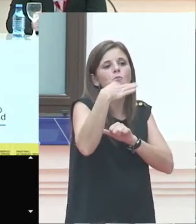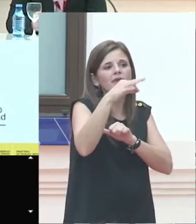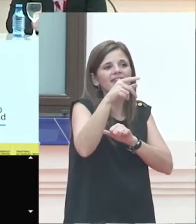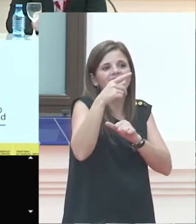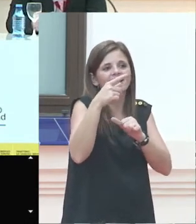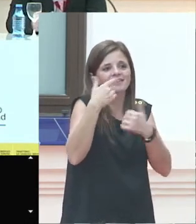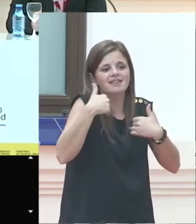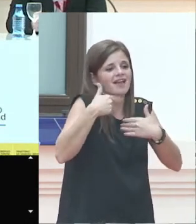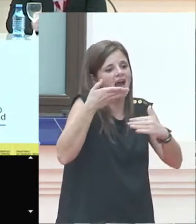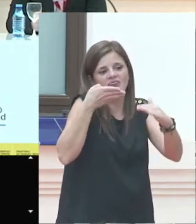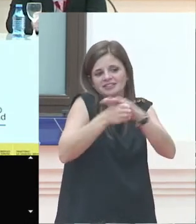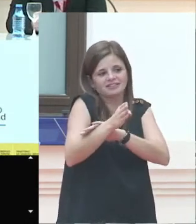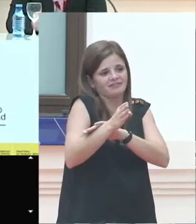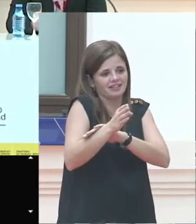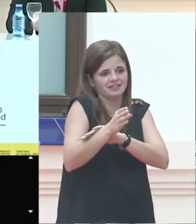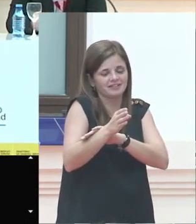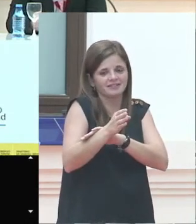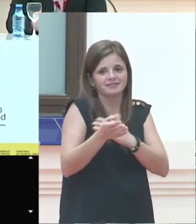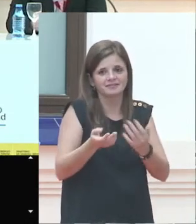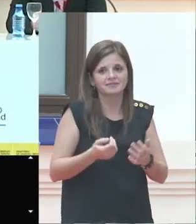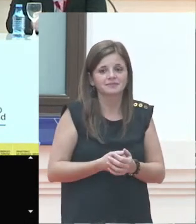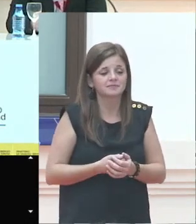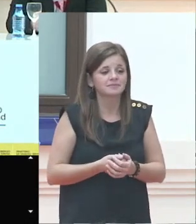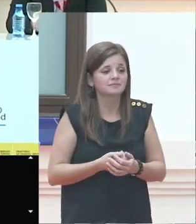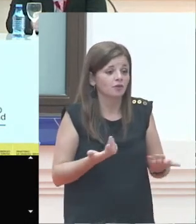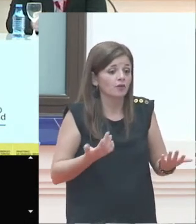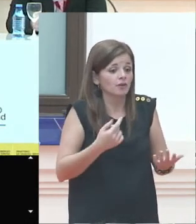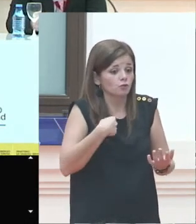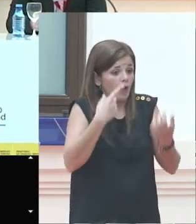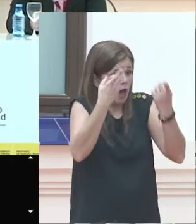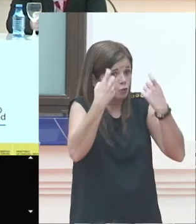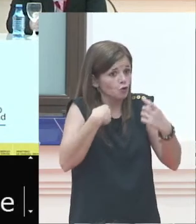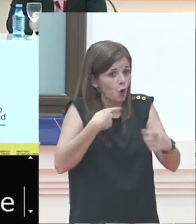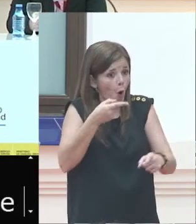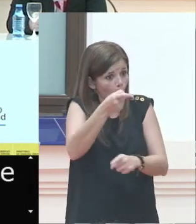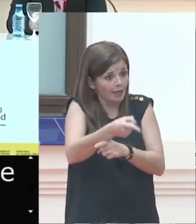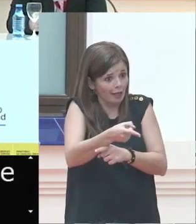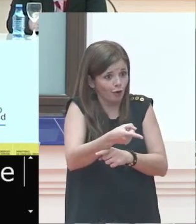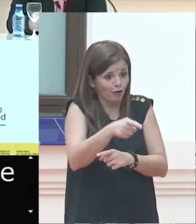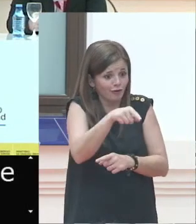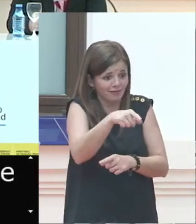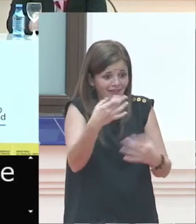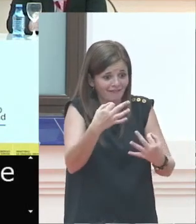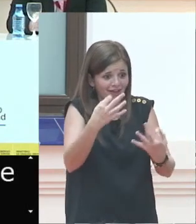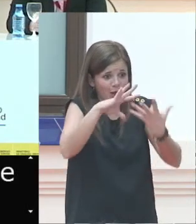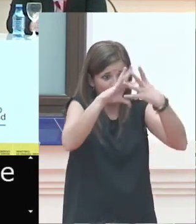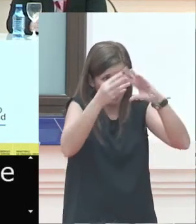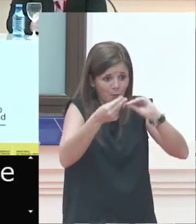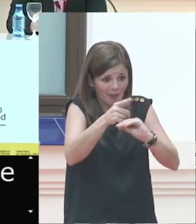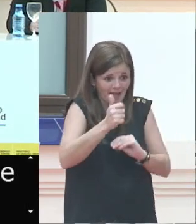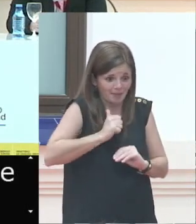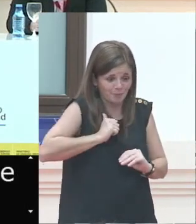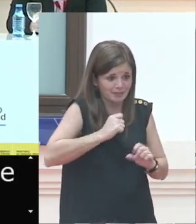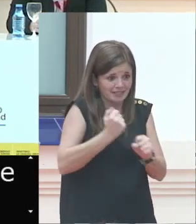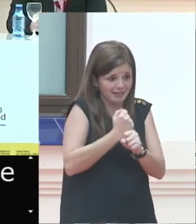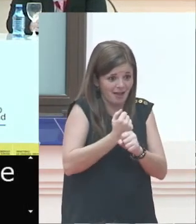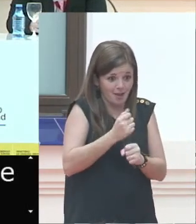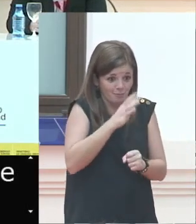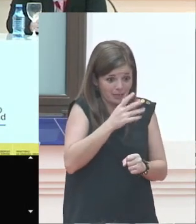Ya a través de las tablets, de los smartphones, ¿no? Hay otras posibilidades. Entiendo que el hecho de que una documentación esté en la nube, automáticamente a partir de